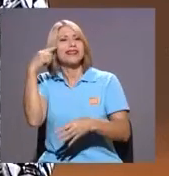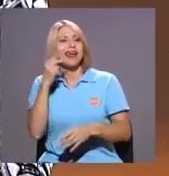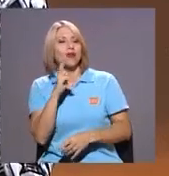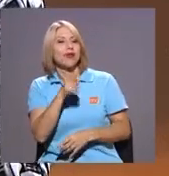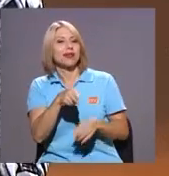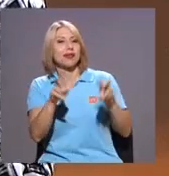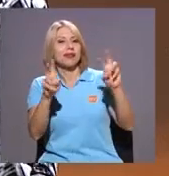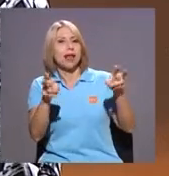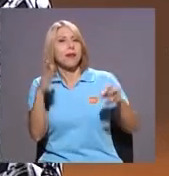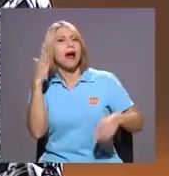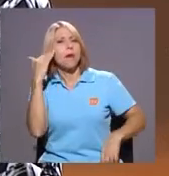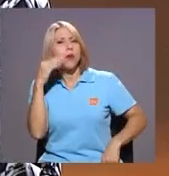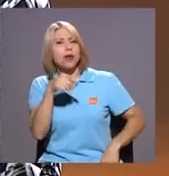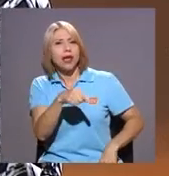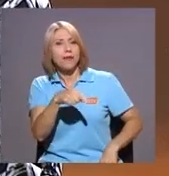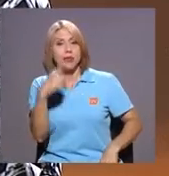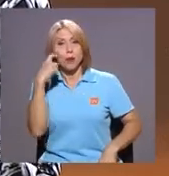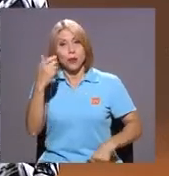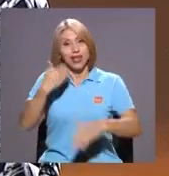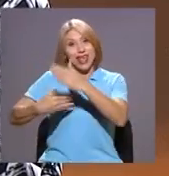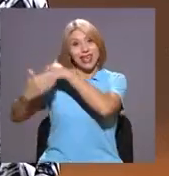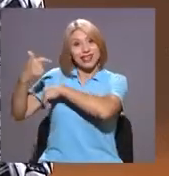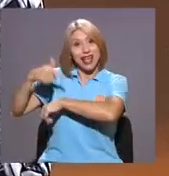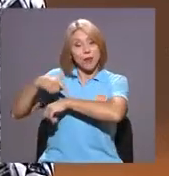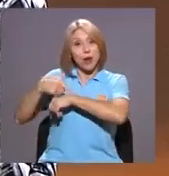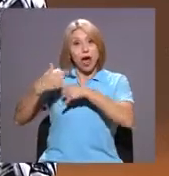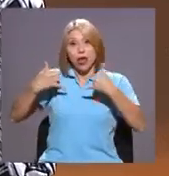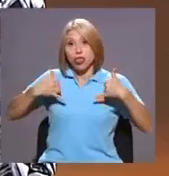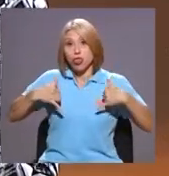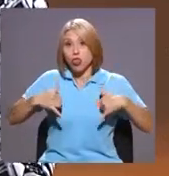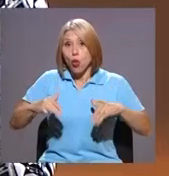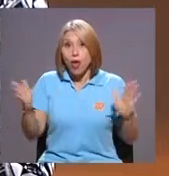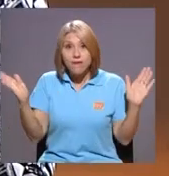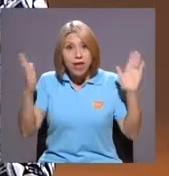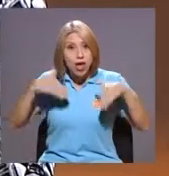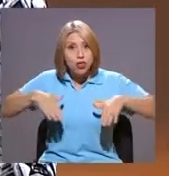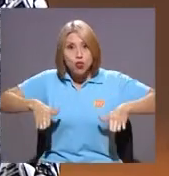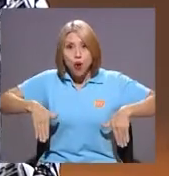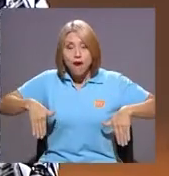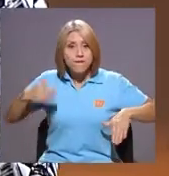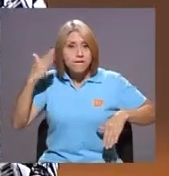Porque en esa época todavía no había mucho